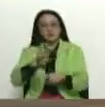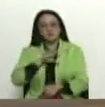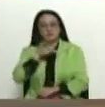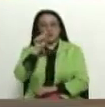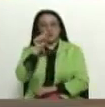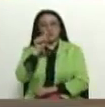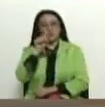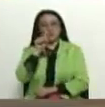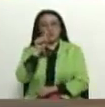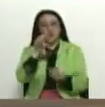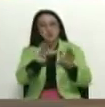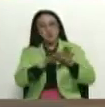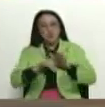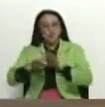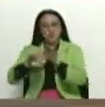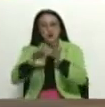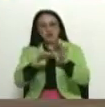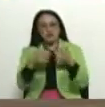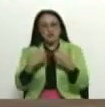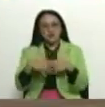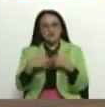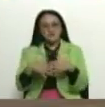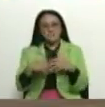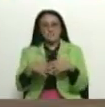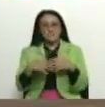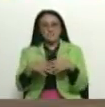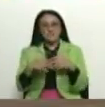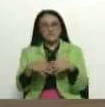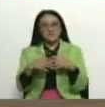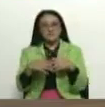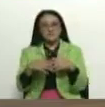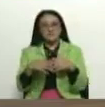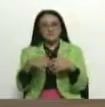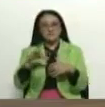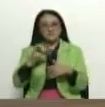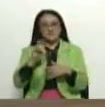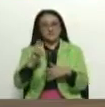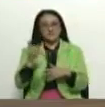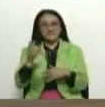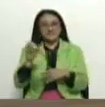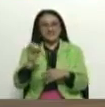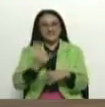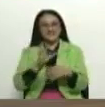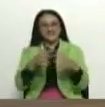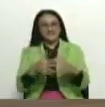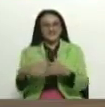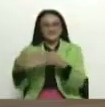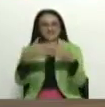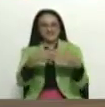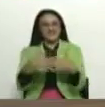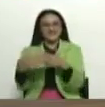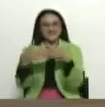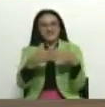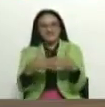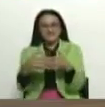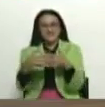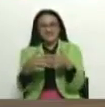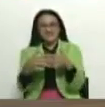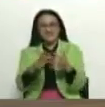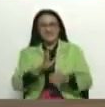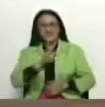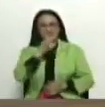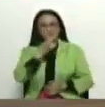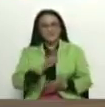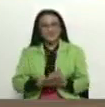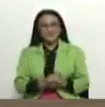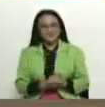y robarnos la empresa Citgo en los Estados Unidos sencillamente son aberrantes.